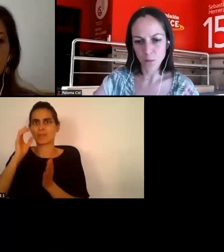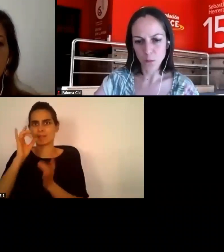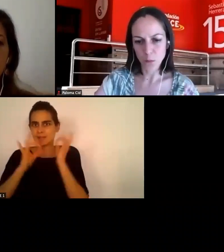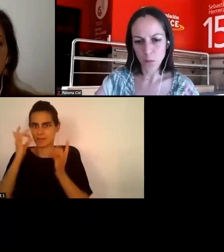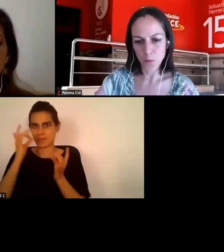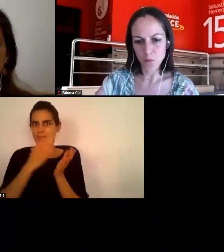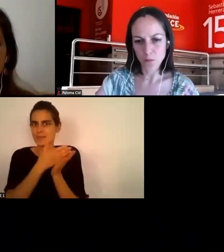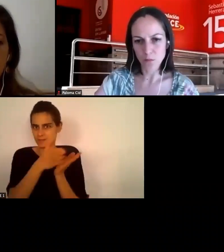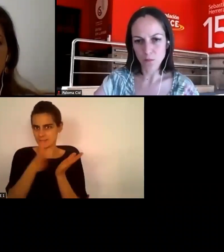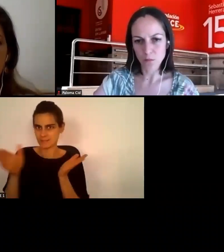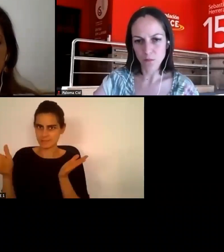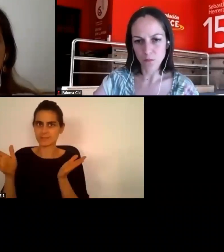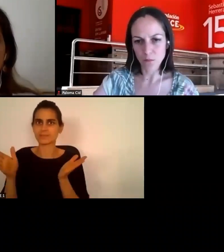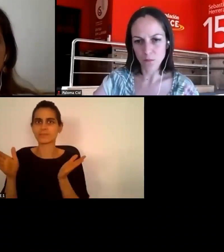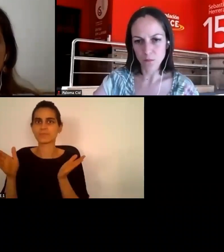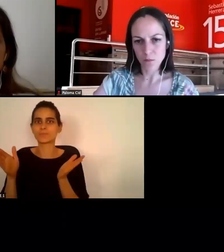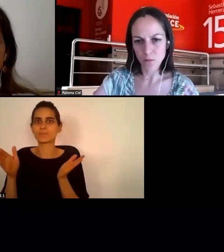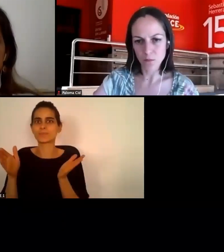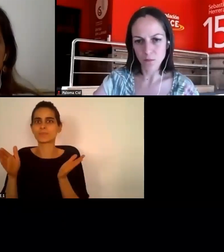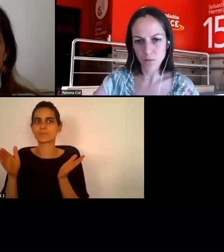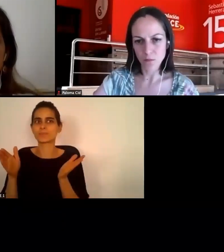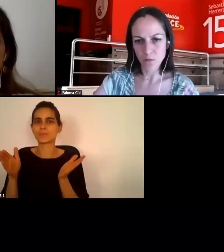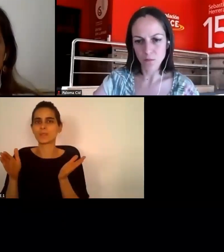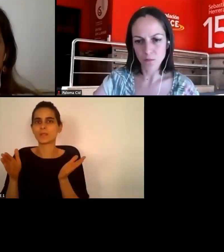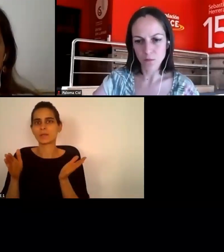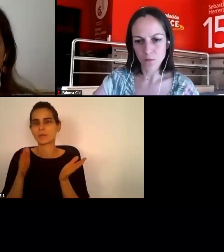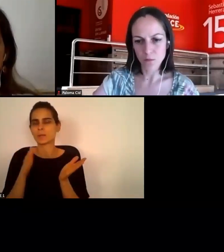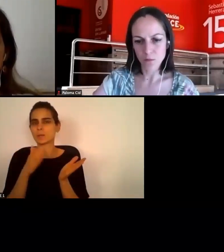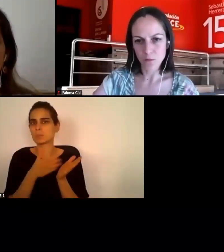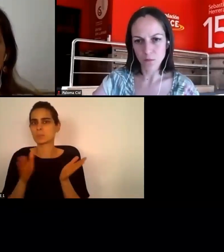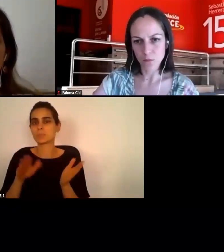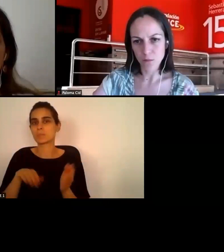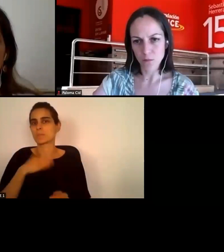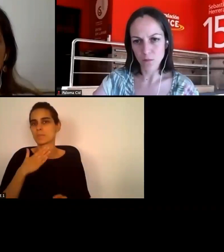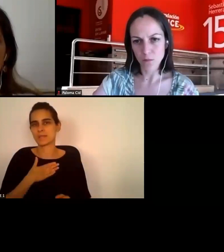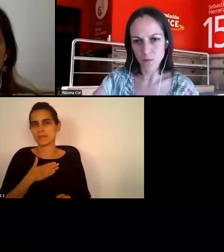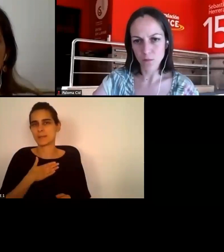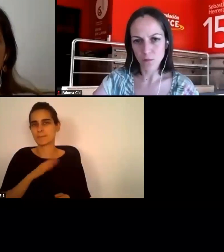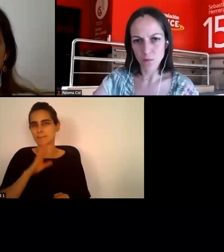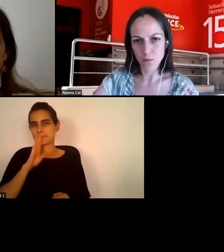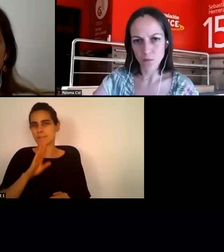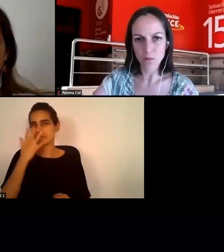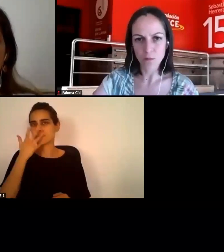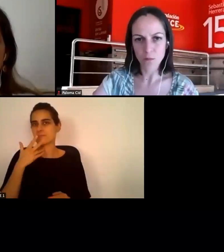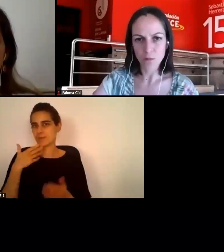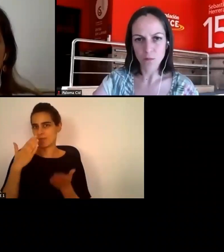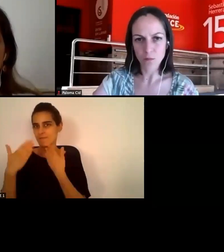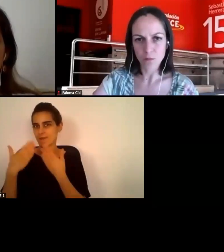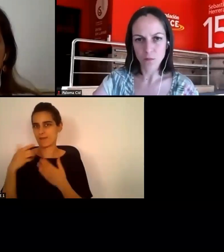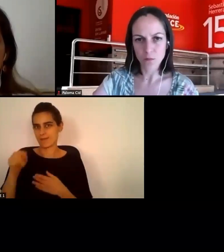despliegan en varias actividades y bueno, pues mañana casi preferiría hablar contigo y contarte